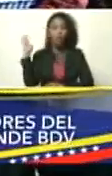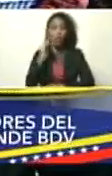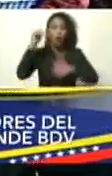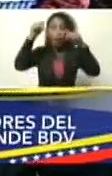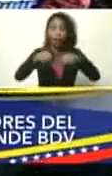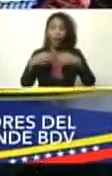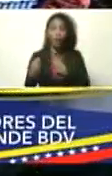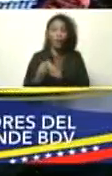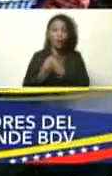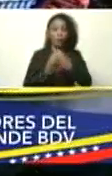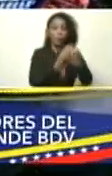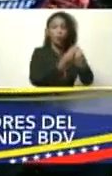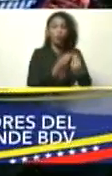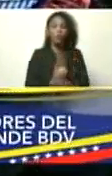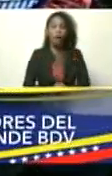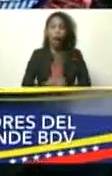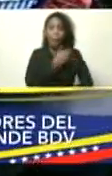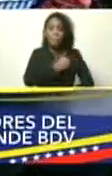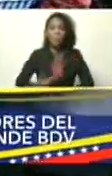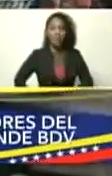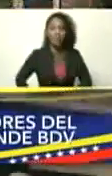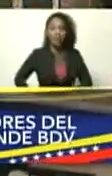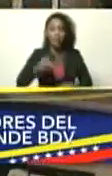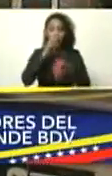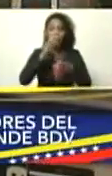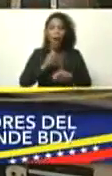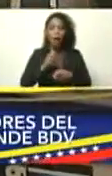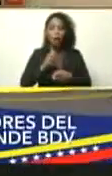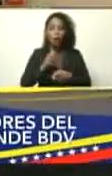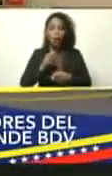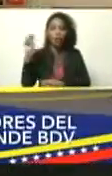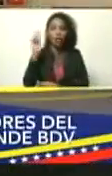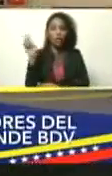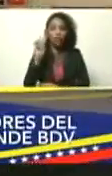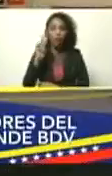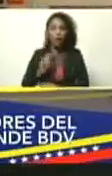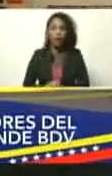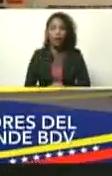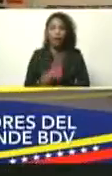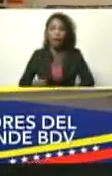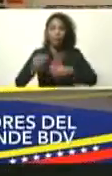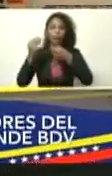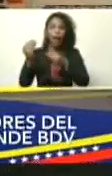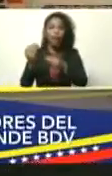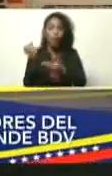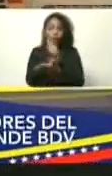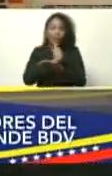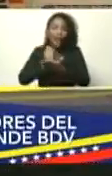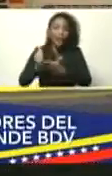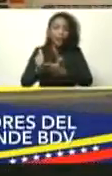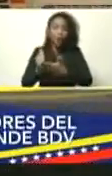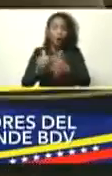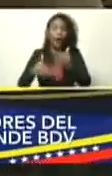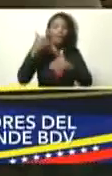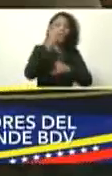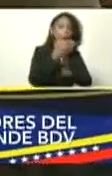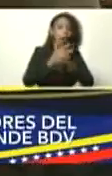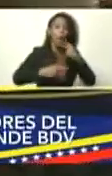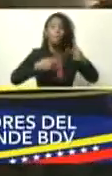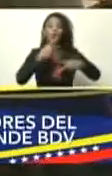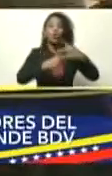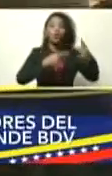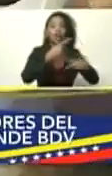a acompañar al presidente del Banco de Venezuela en esta entrega de créditos, que después de un proceso